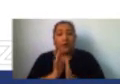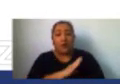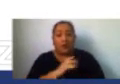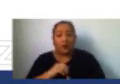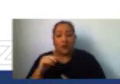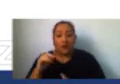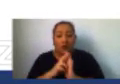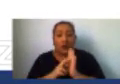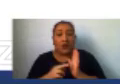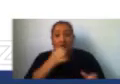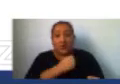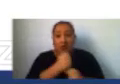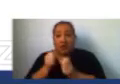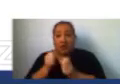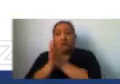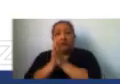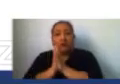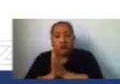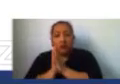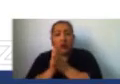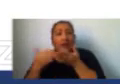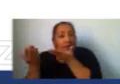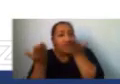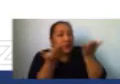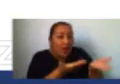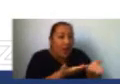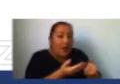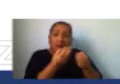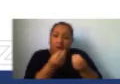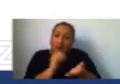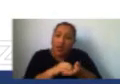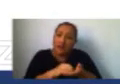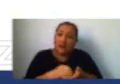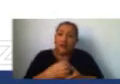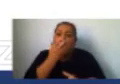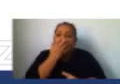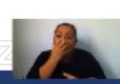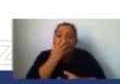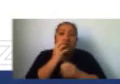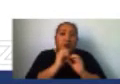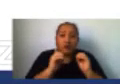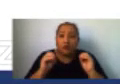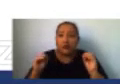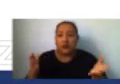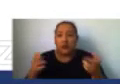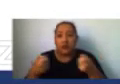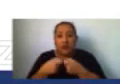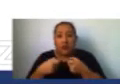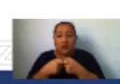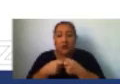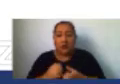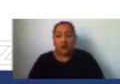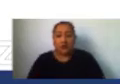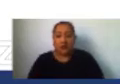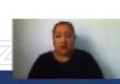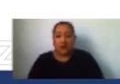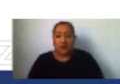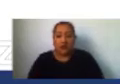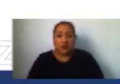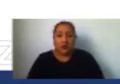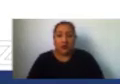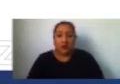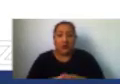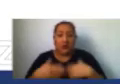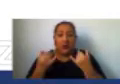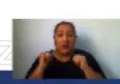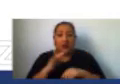San Martín asegurar la provisión de oxígeno, publicitar en el portal web y brindar información